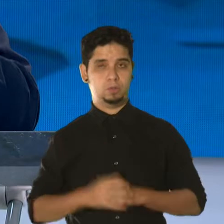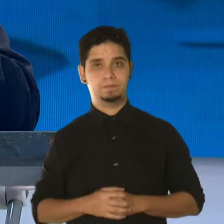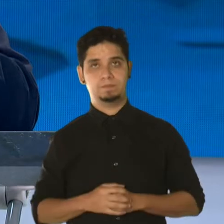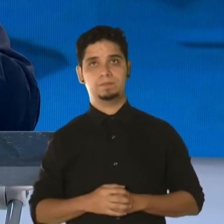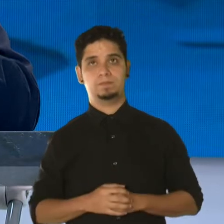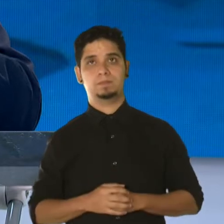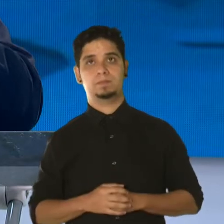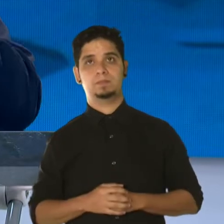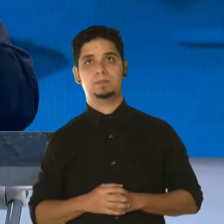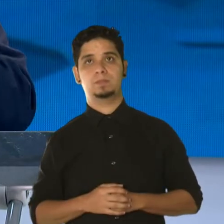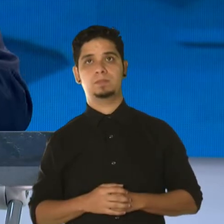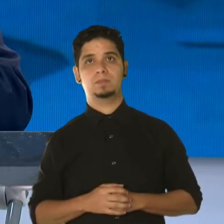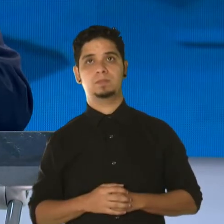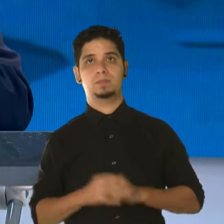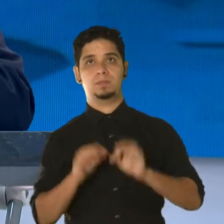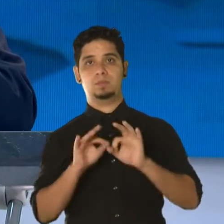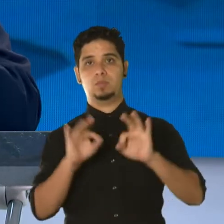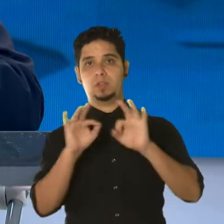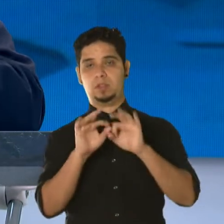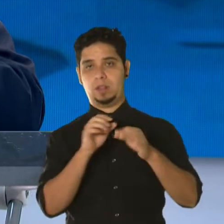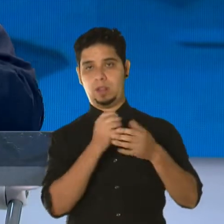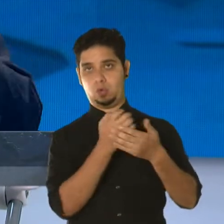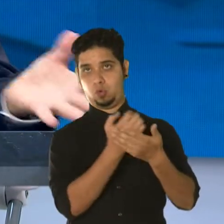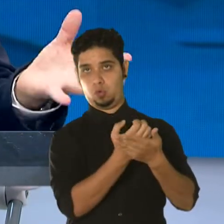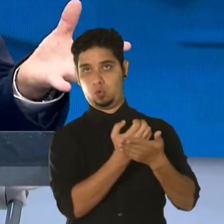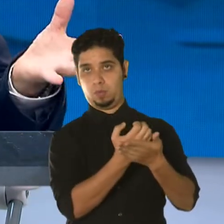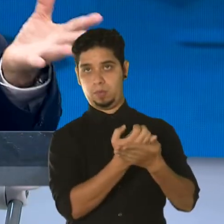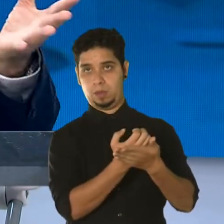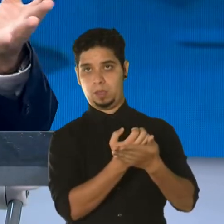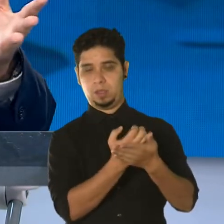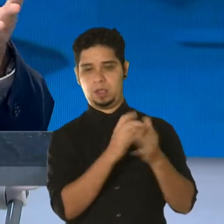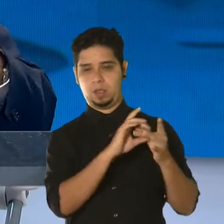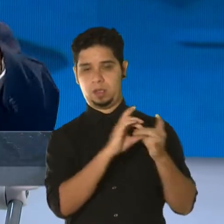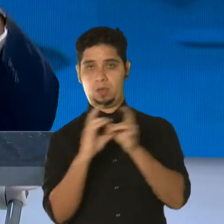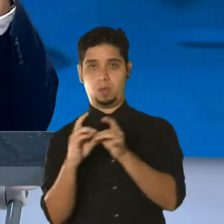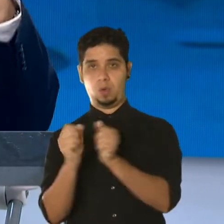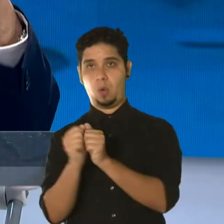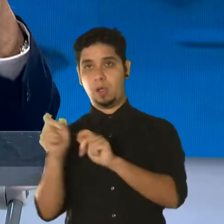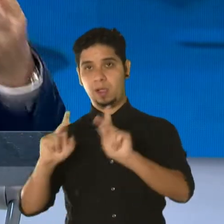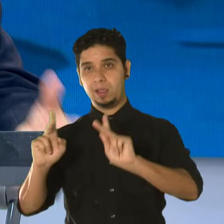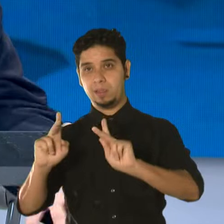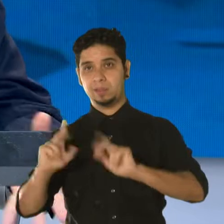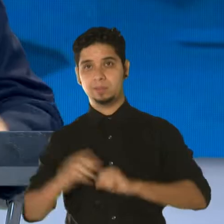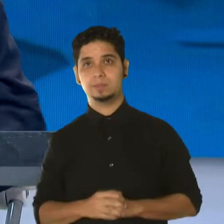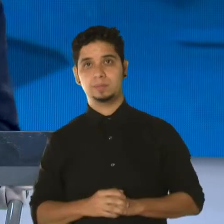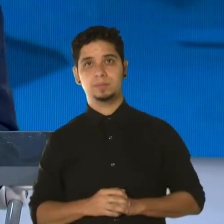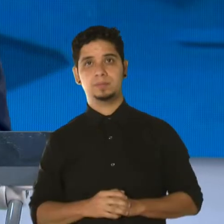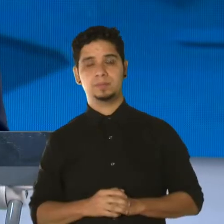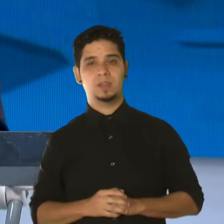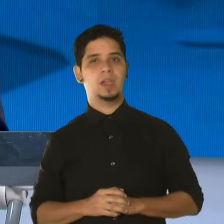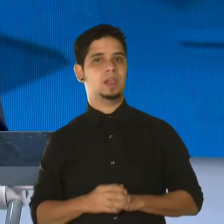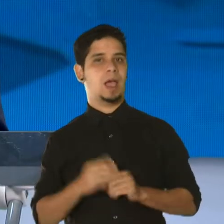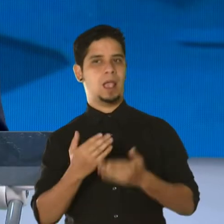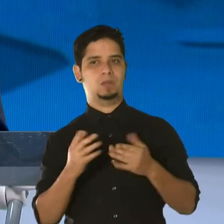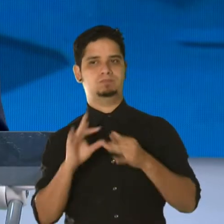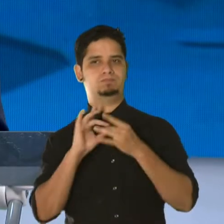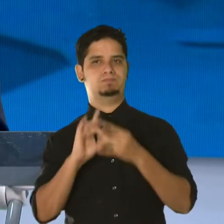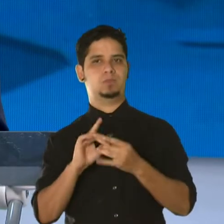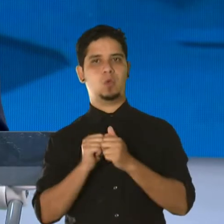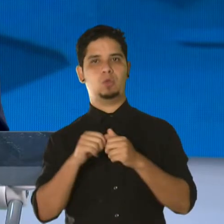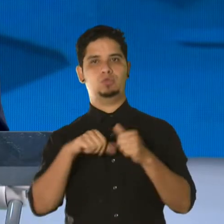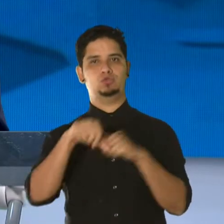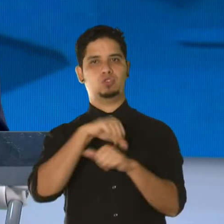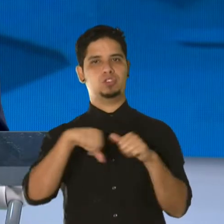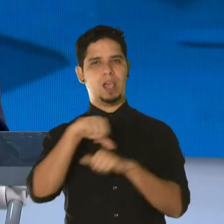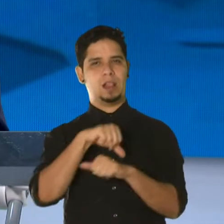es importante establecer que la economía es gente, ¿no? Es algo, por eso inclusive una rama social, pero que literalmente